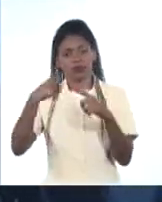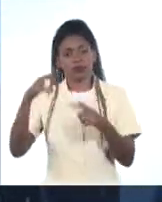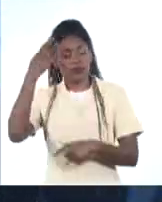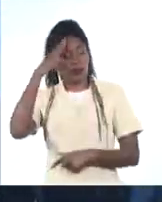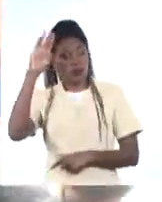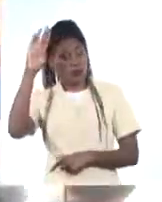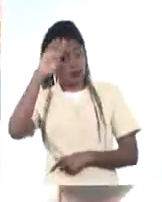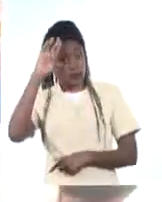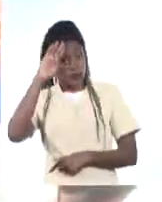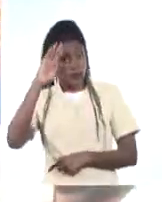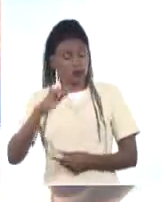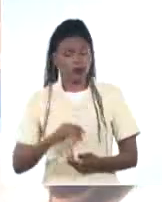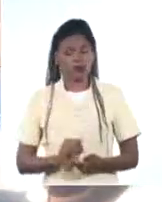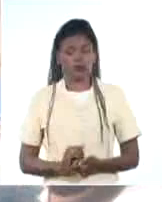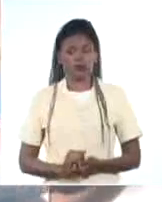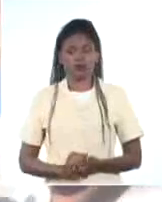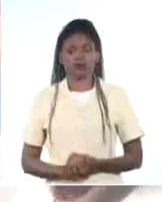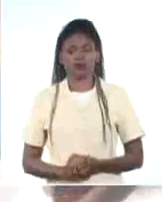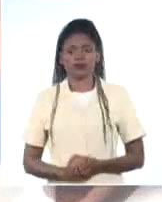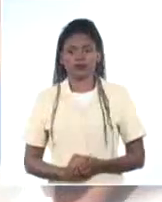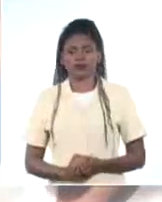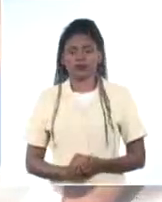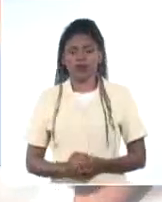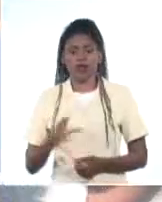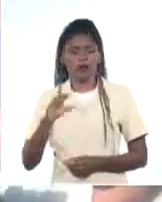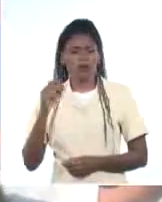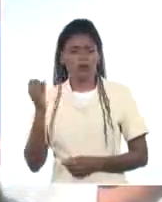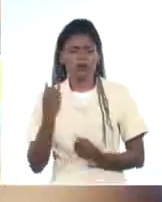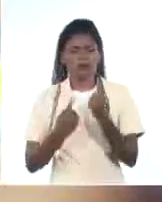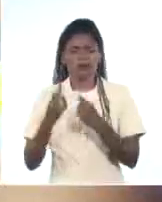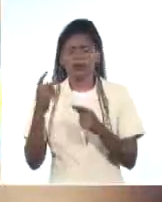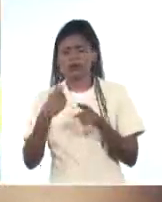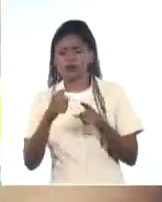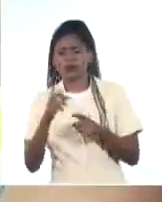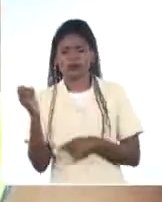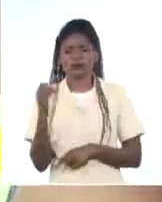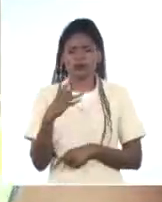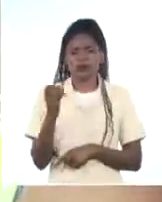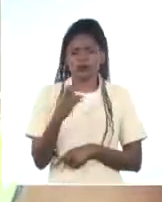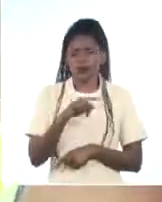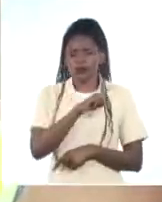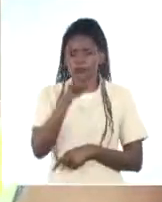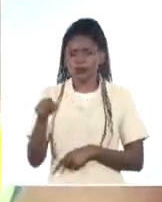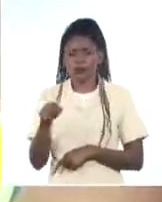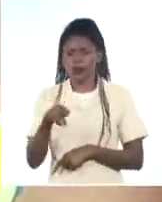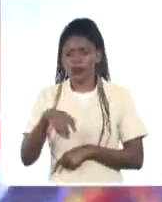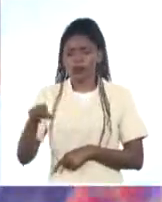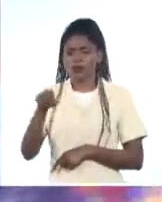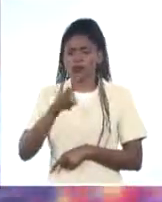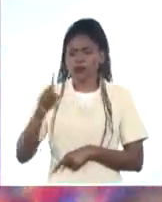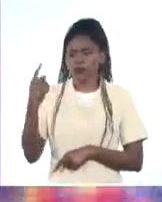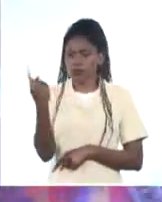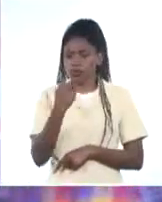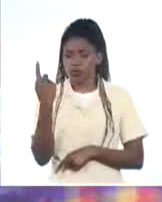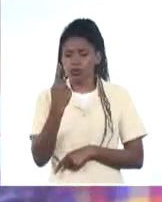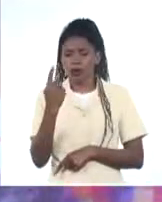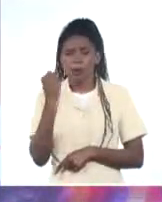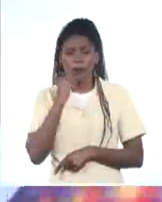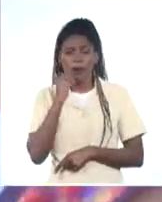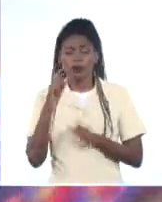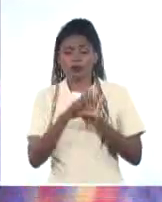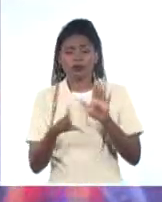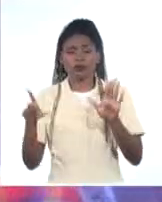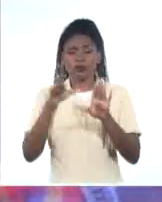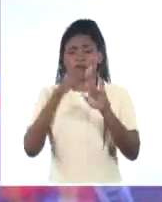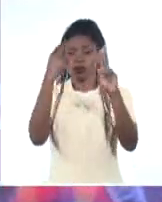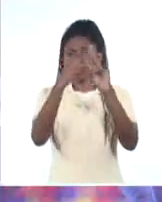proyecto social socialista, con falsas apreciaciones que llegan incluso a situar a nuestra nación en una ilegal lista